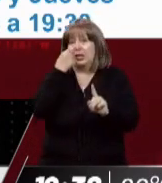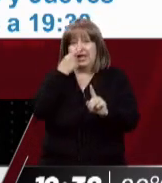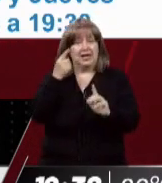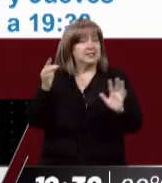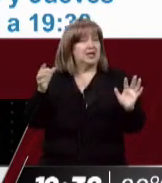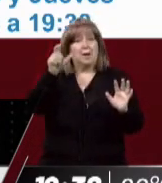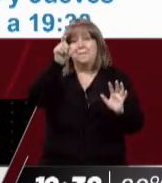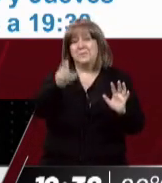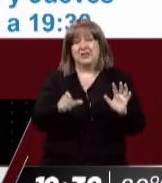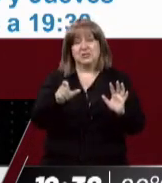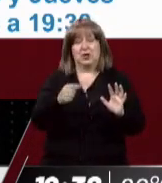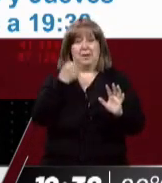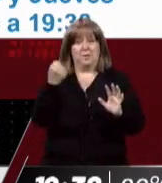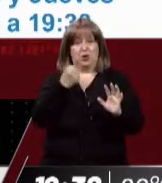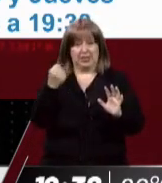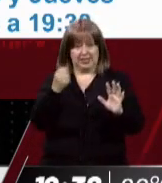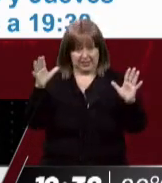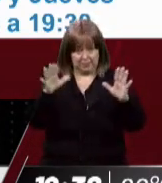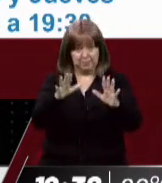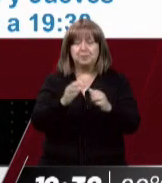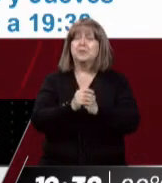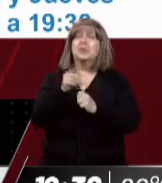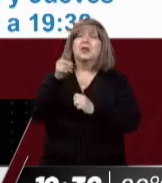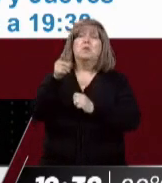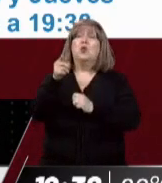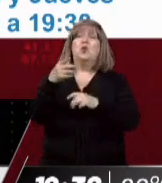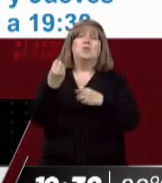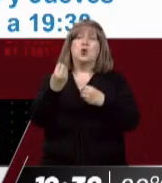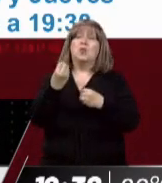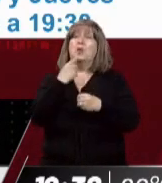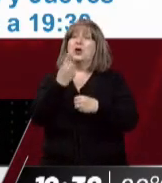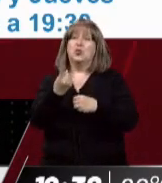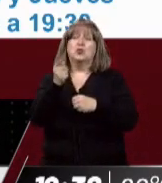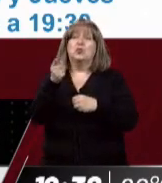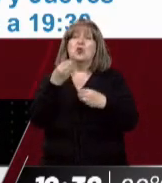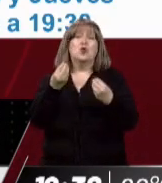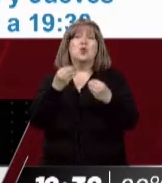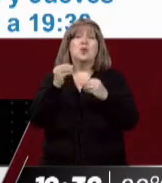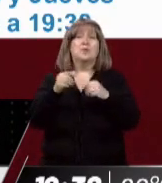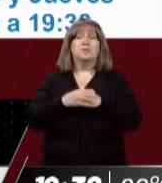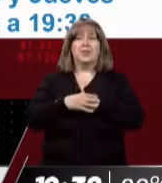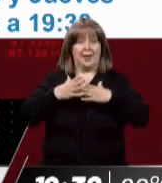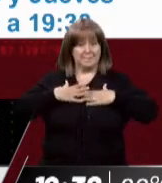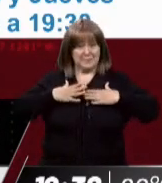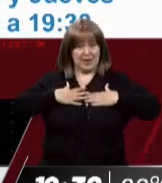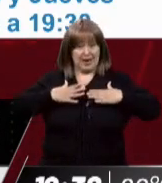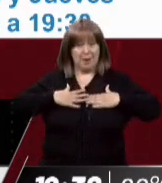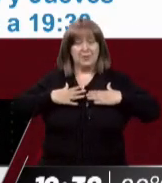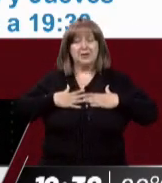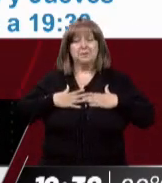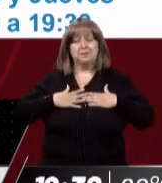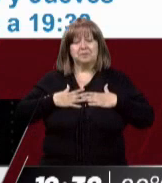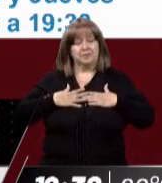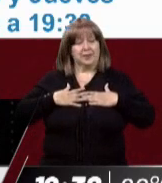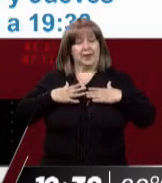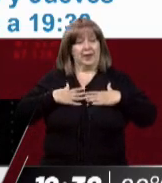Funciona por el valor. En tu caso, digo. Sí, sí. Específicamente. Funciona básicamente para mí y para todos sus miembros por